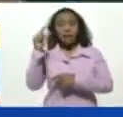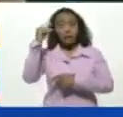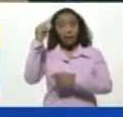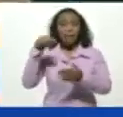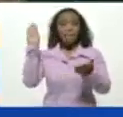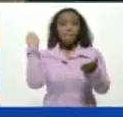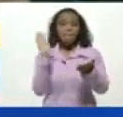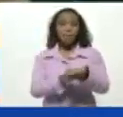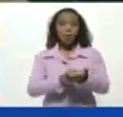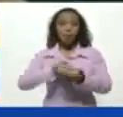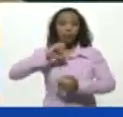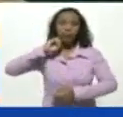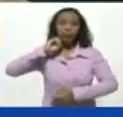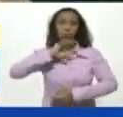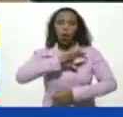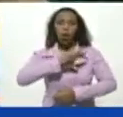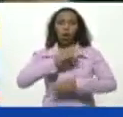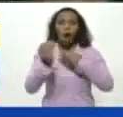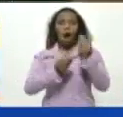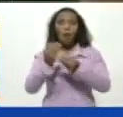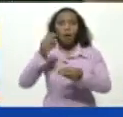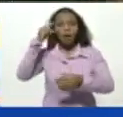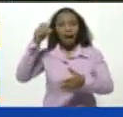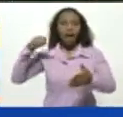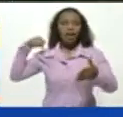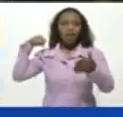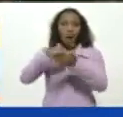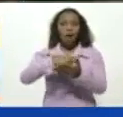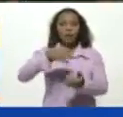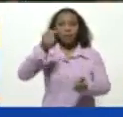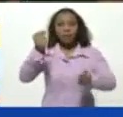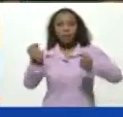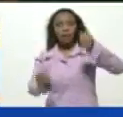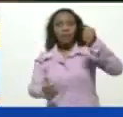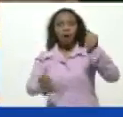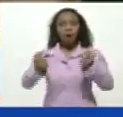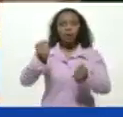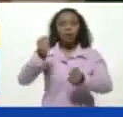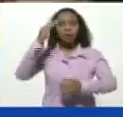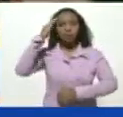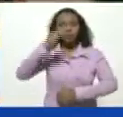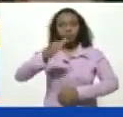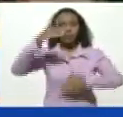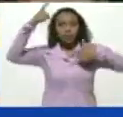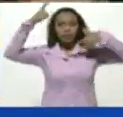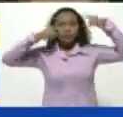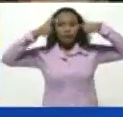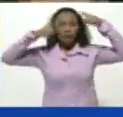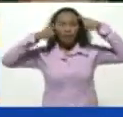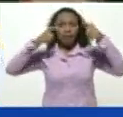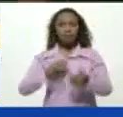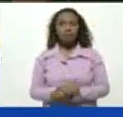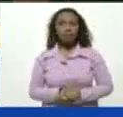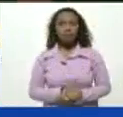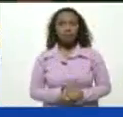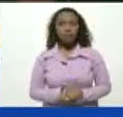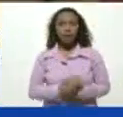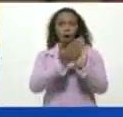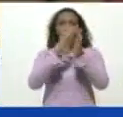marcado para la historia como el día del golpe de timón del comandante Hugo Chávez Frías.